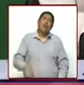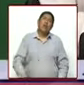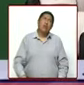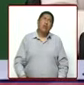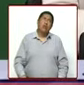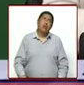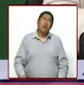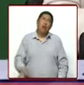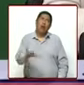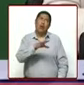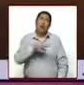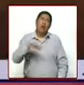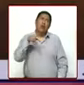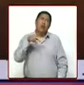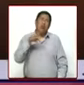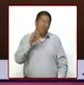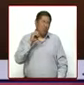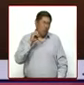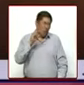Más de